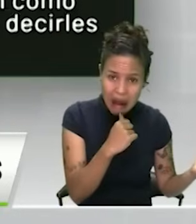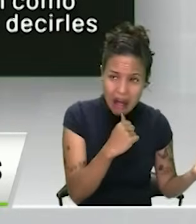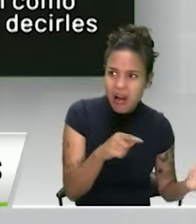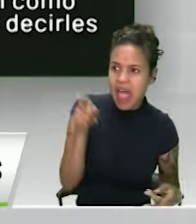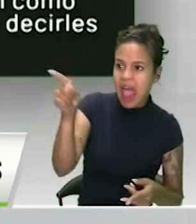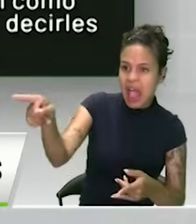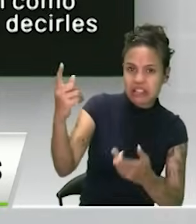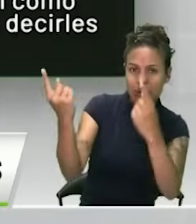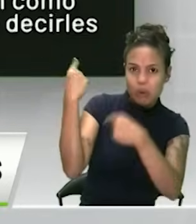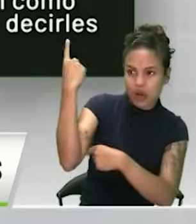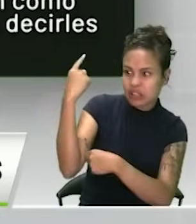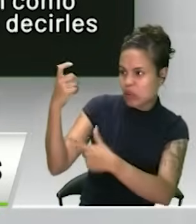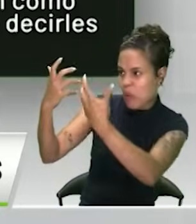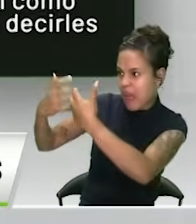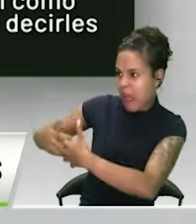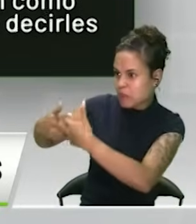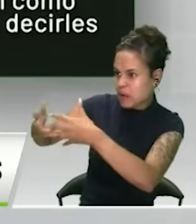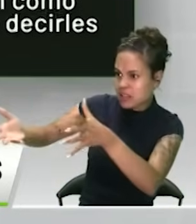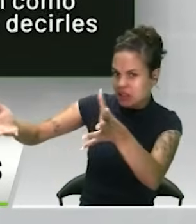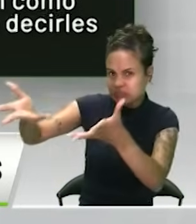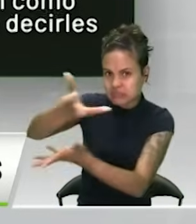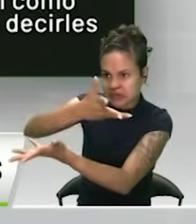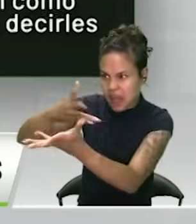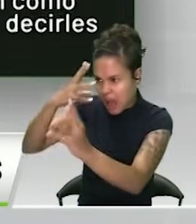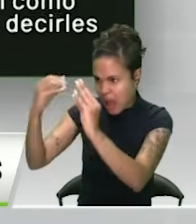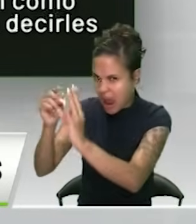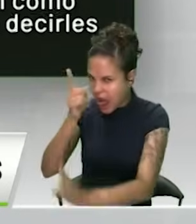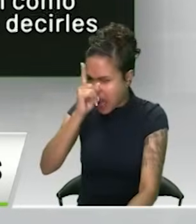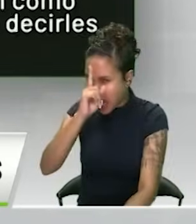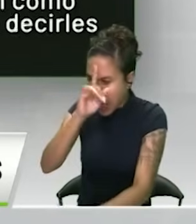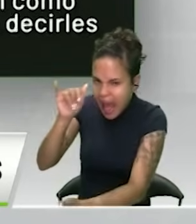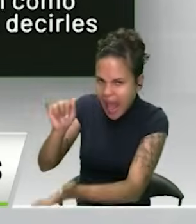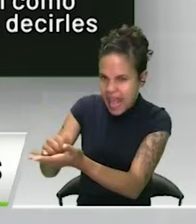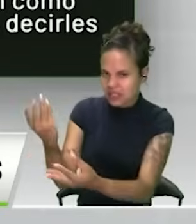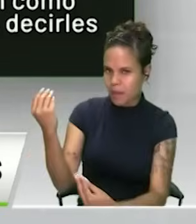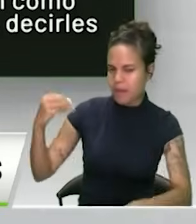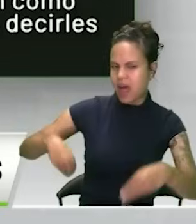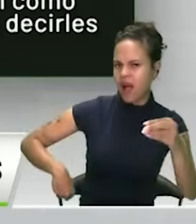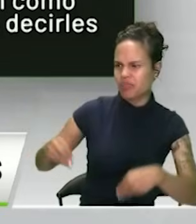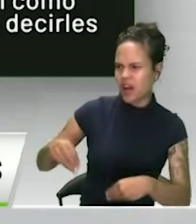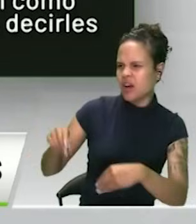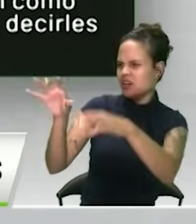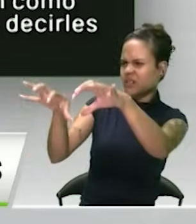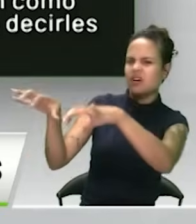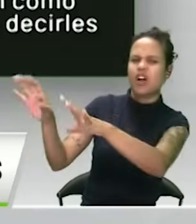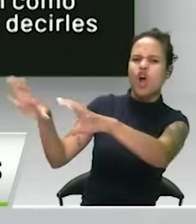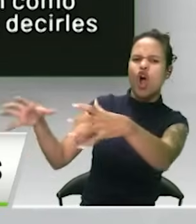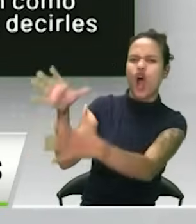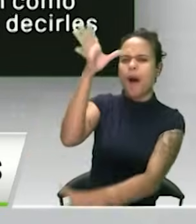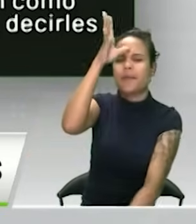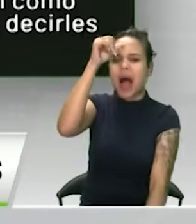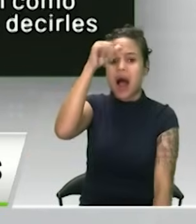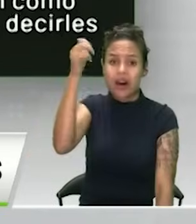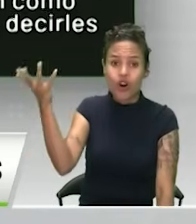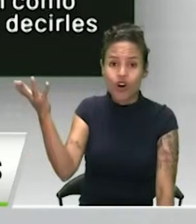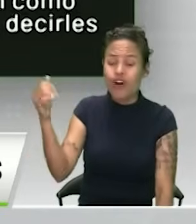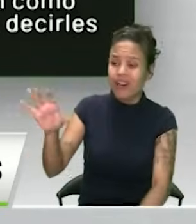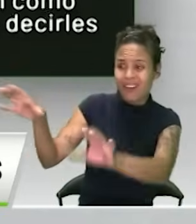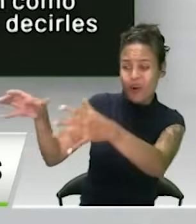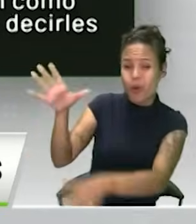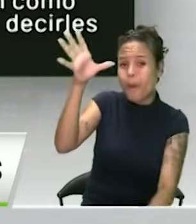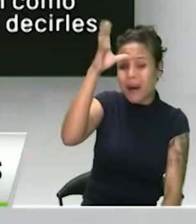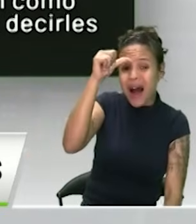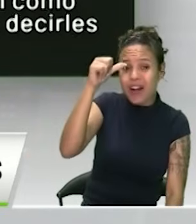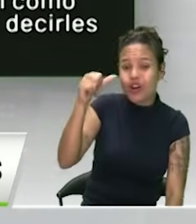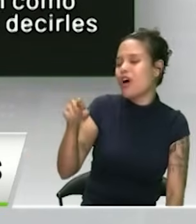se unieron para que esto pasara. Entonces se comportan como carteles, y a los carteles hay que decirles lo